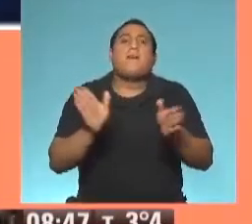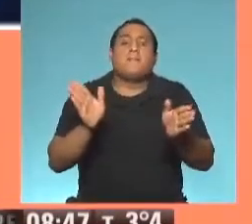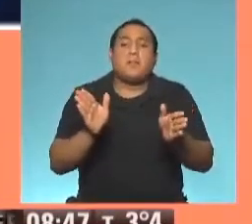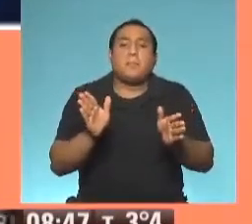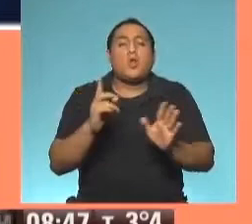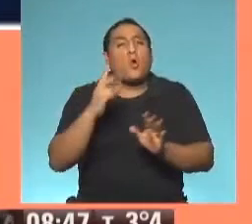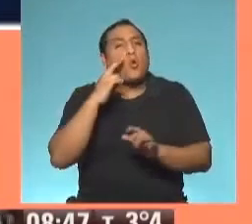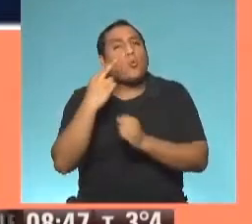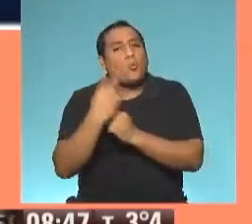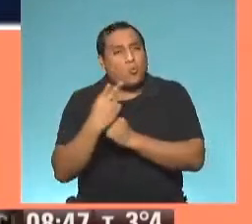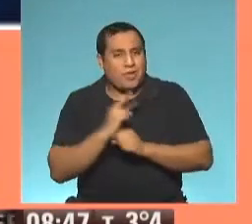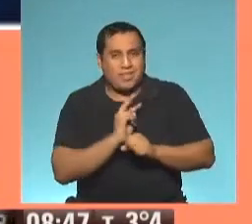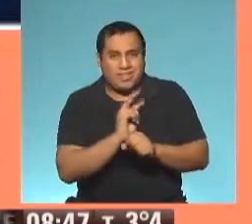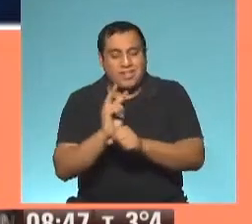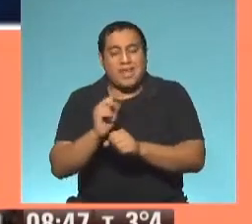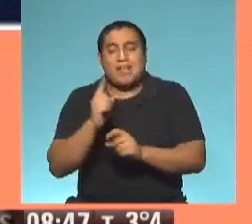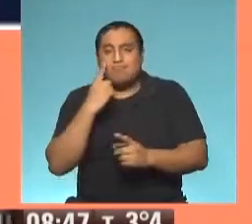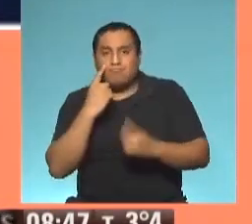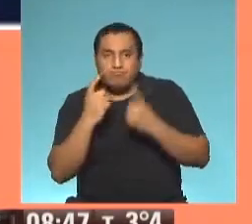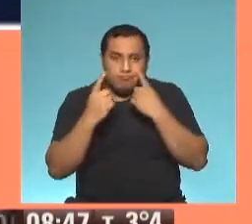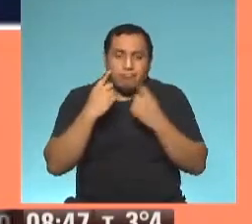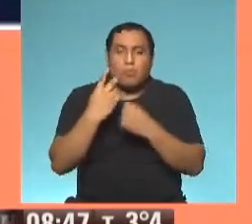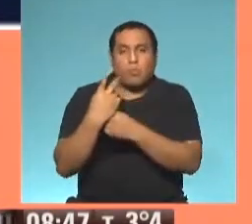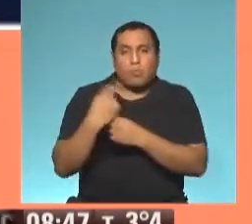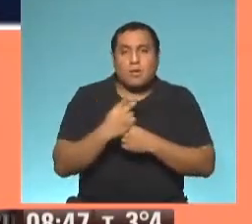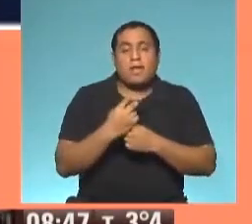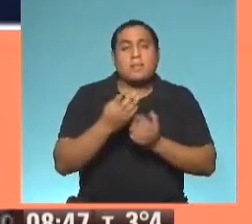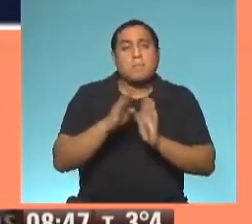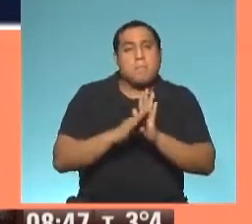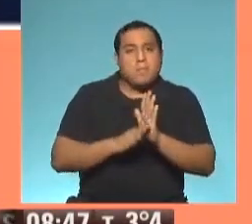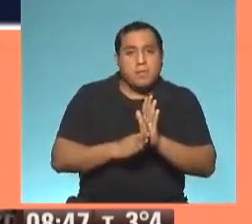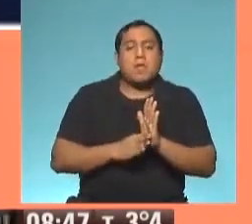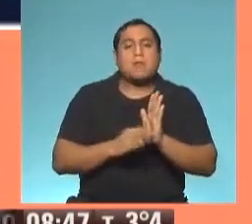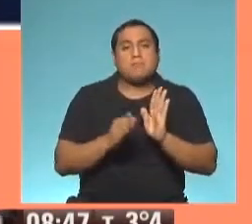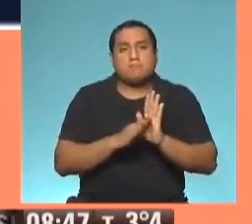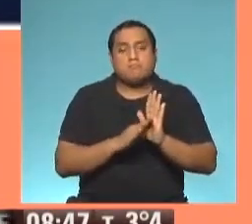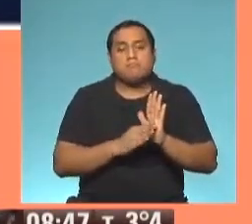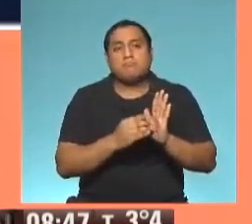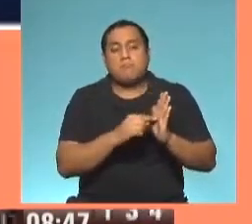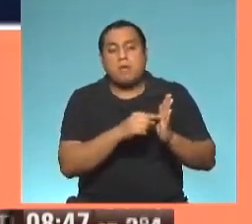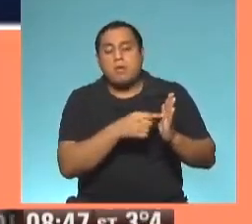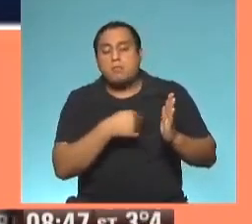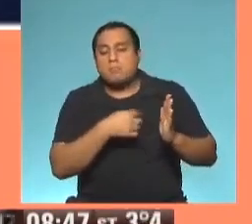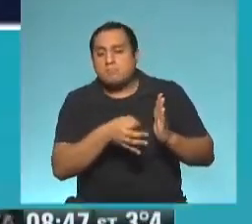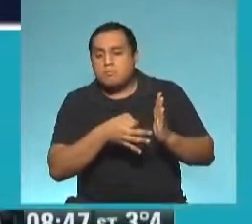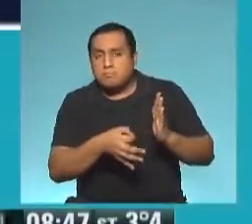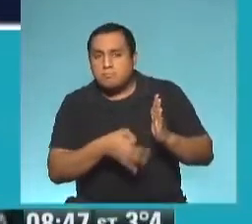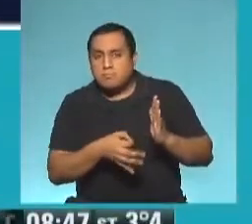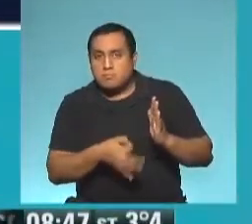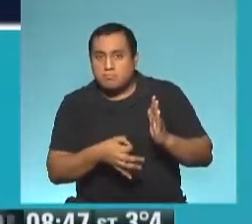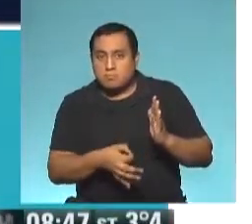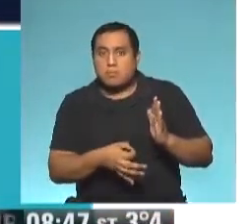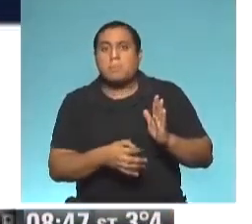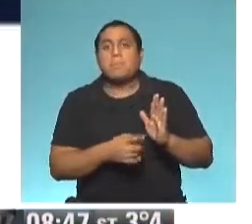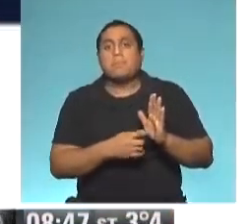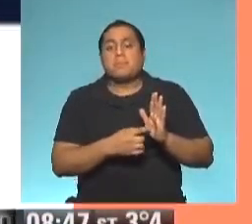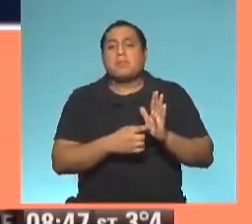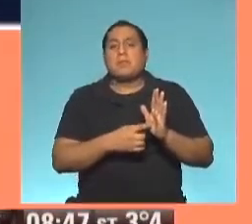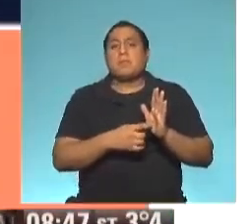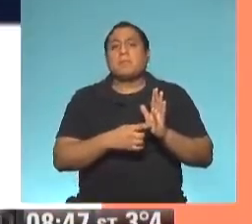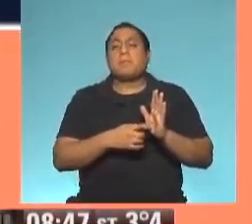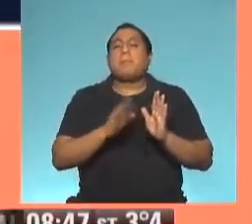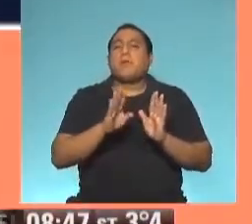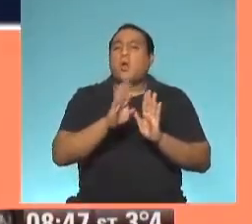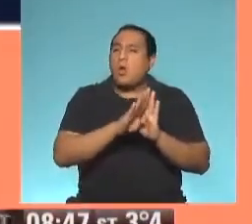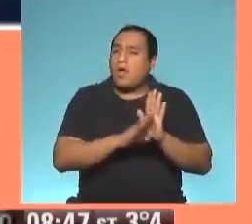previsión, con medidas paulatinas que de pronto empiecen a señalar los grises de la estrategia. No Ahí